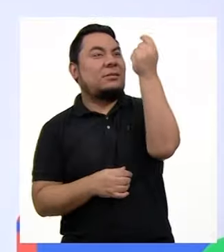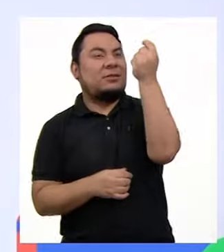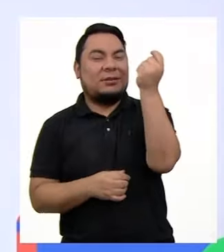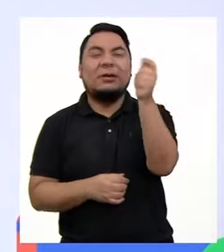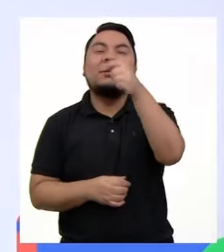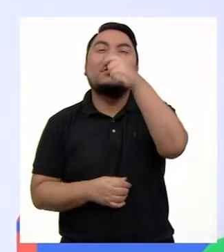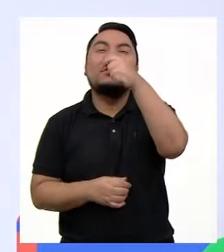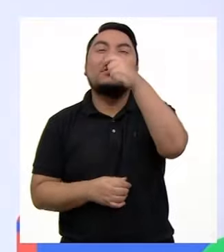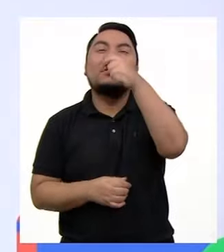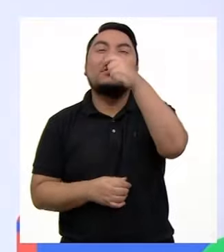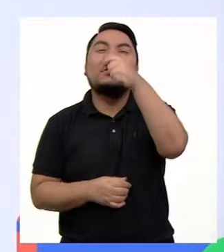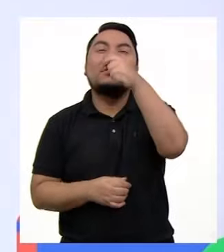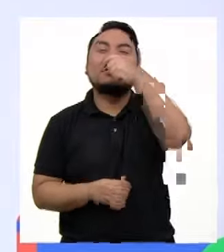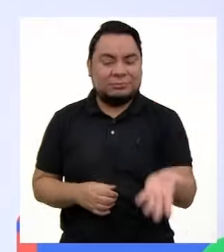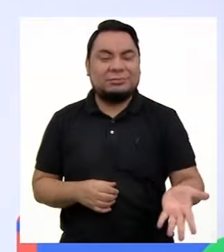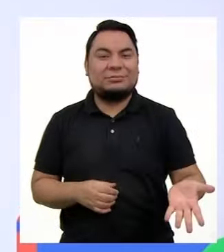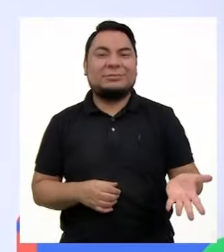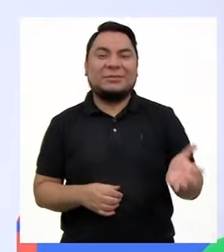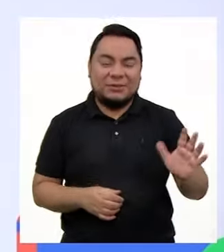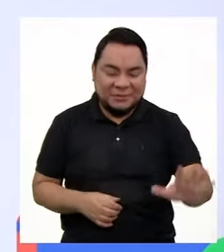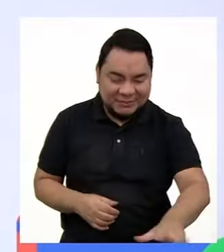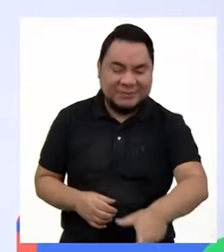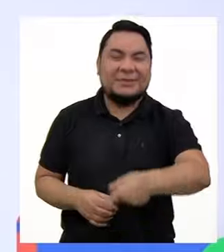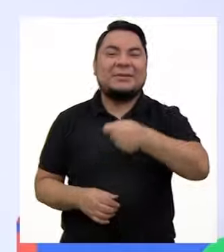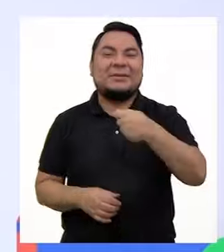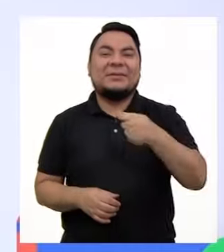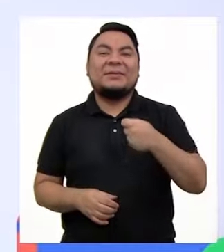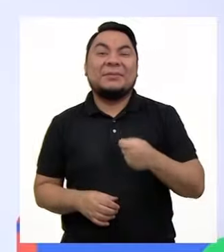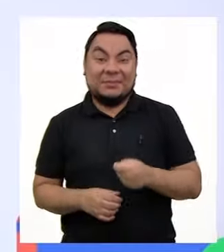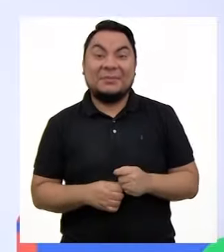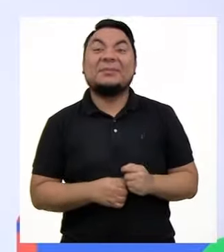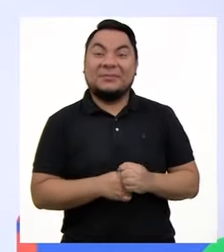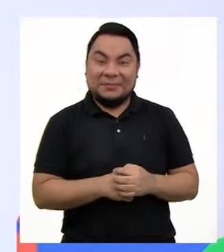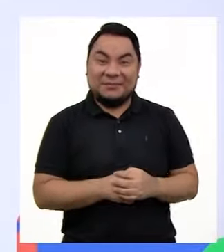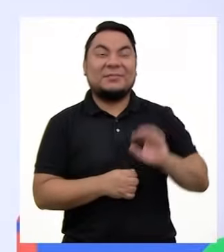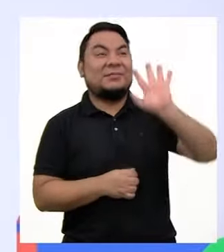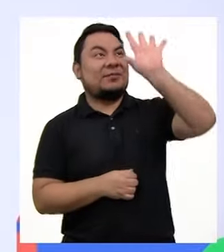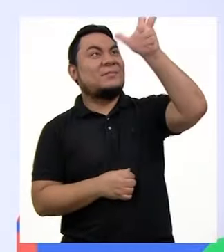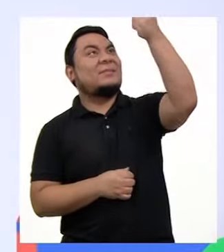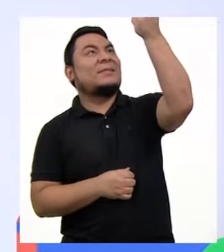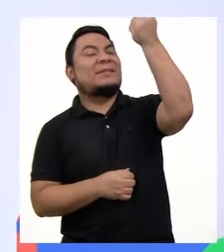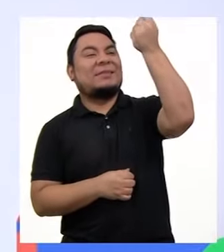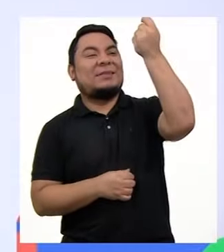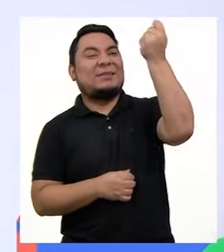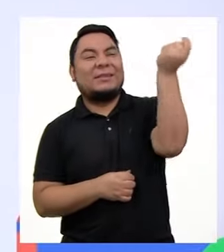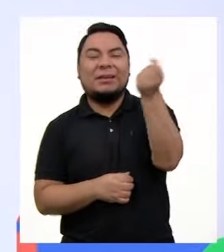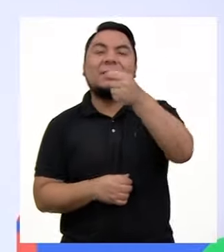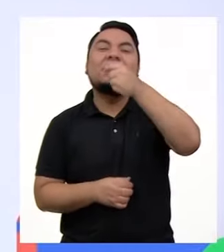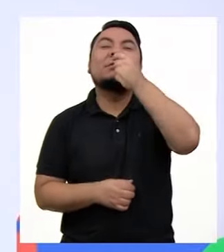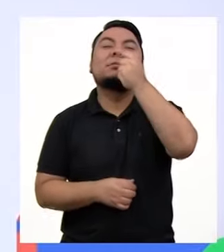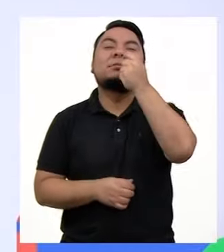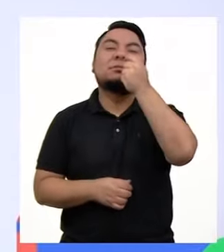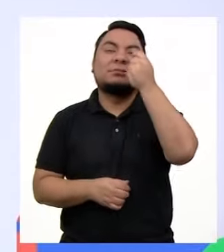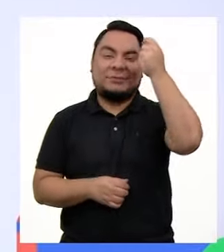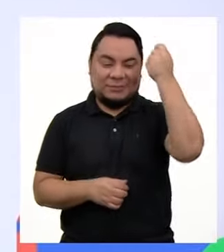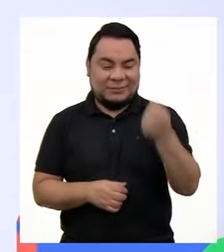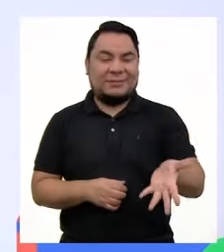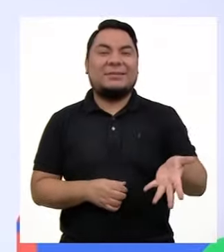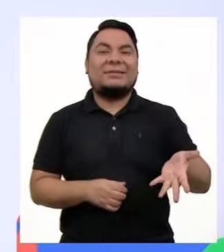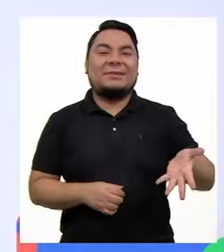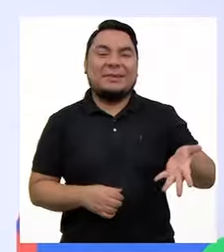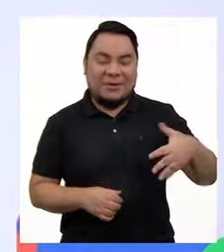Que vuelo la hoja, recojo la hoja. Quedamos la hoja, que vuelo la hoja, que suelto